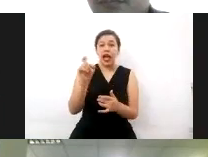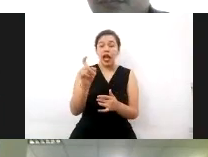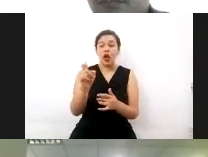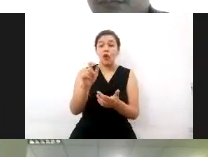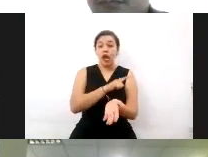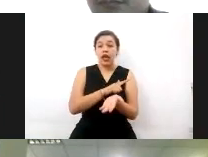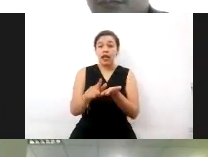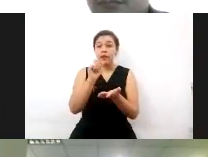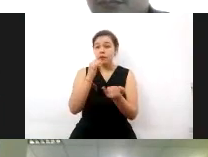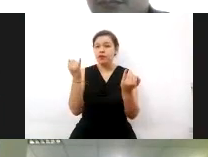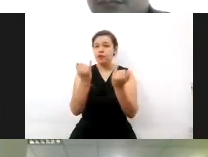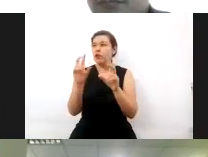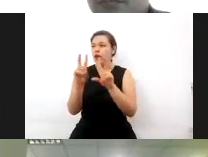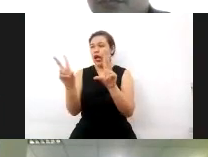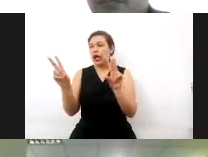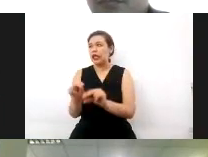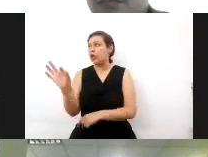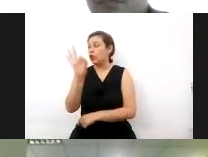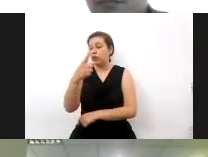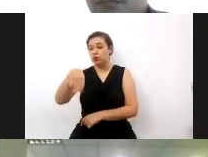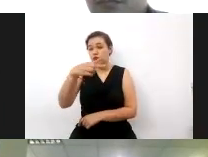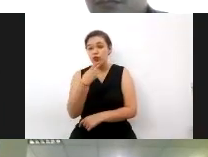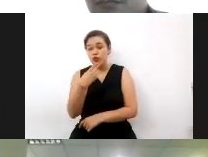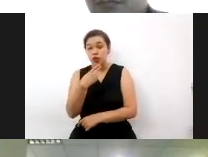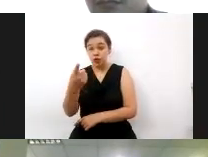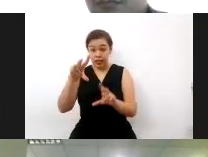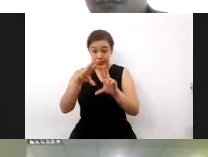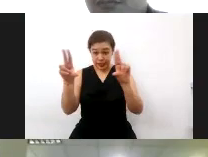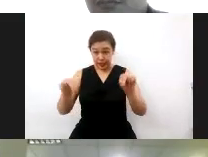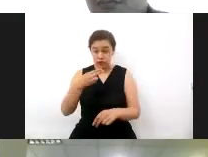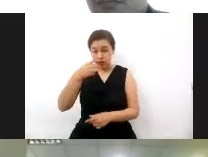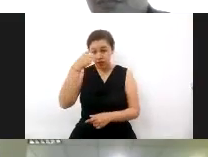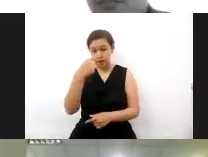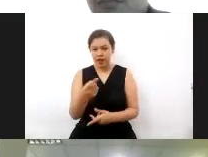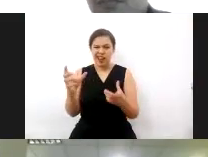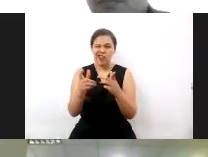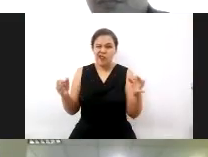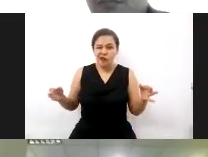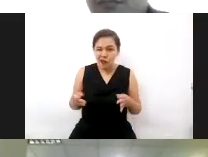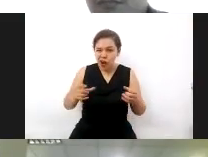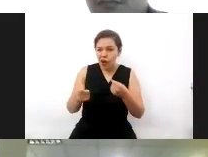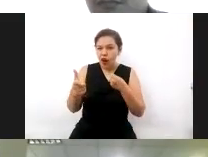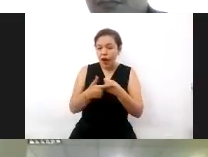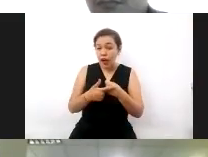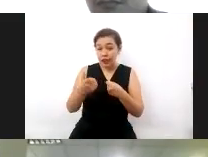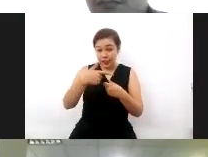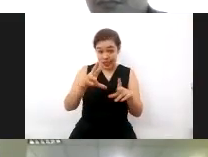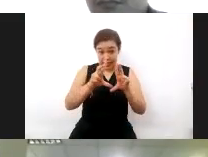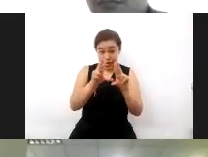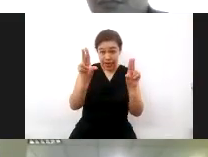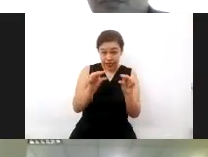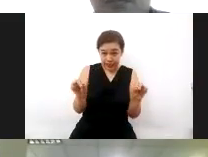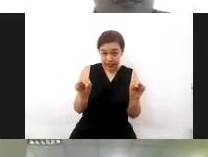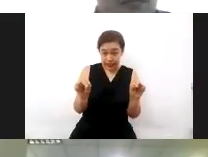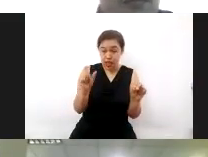que el hielo, si es que se utiliza. Si ustedes van a utilizar hielo para mantener frío algún alimento, este hielo debe ser con